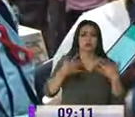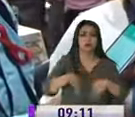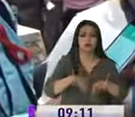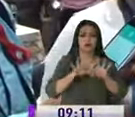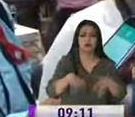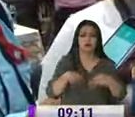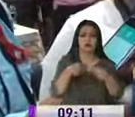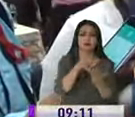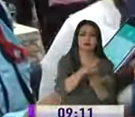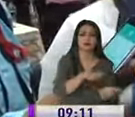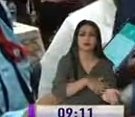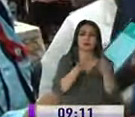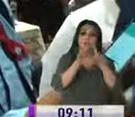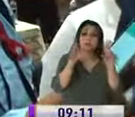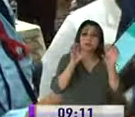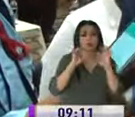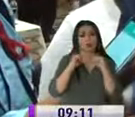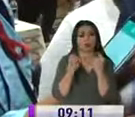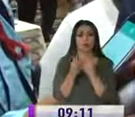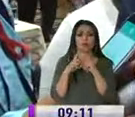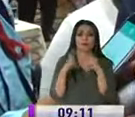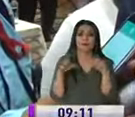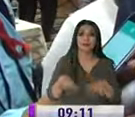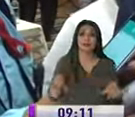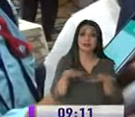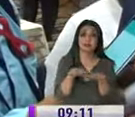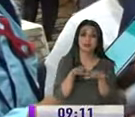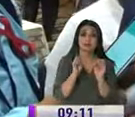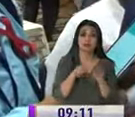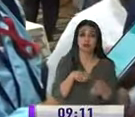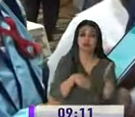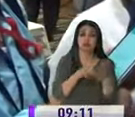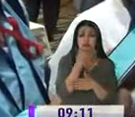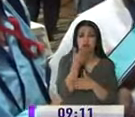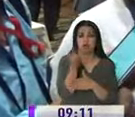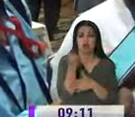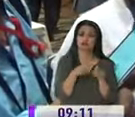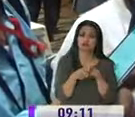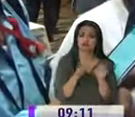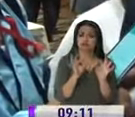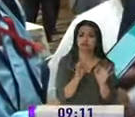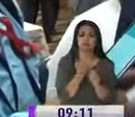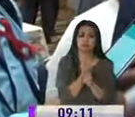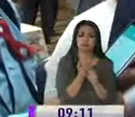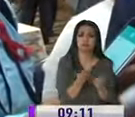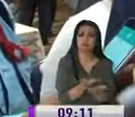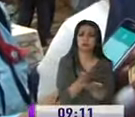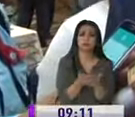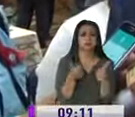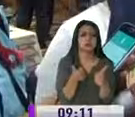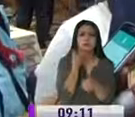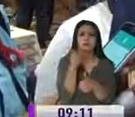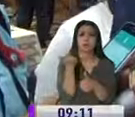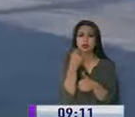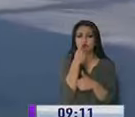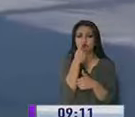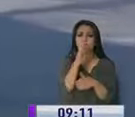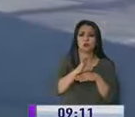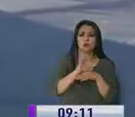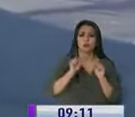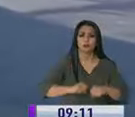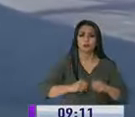proyecto a la empresa o grupo de empresas a nivel de consorcio que mejor trabaje y que presente una propuesta que sea atractiva para el Ecuador.